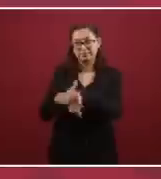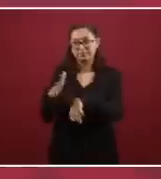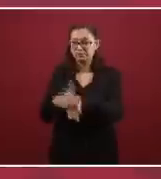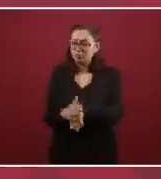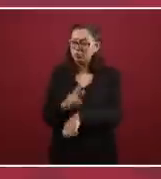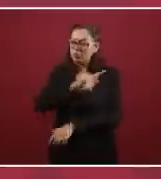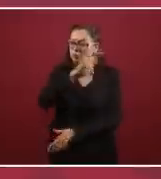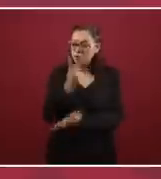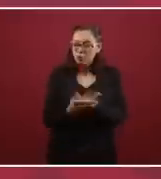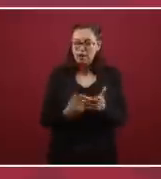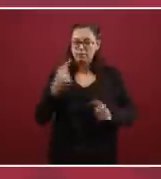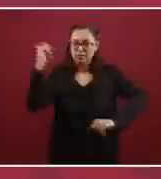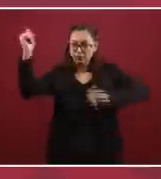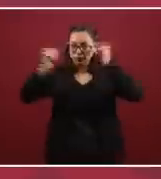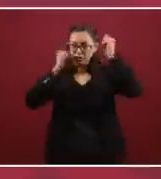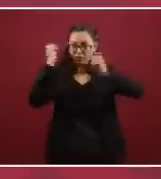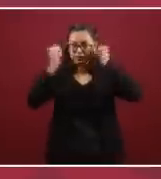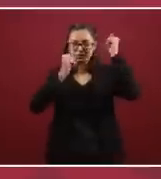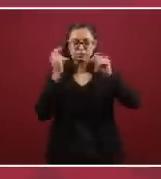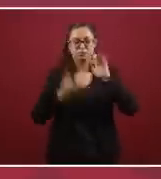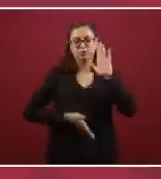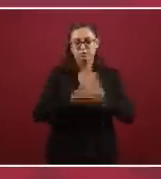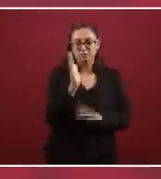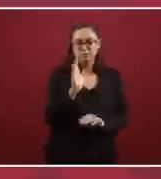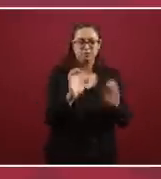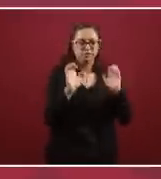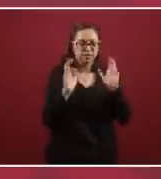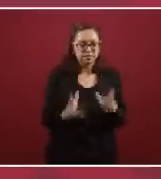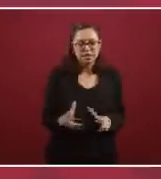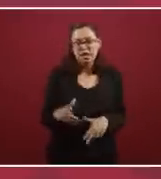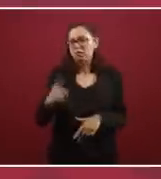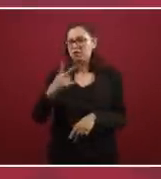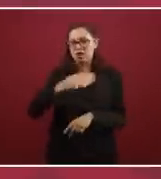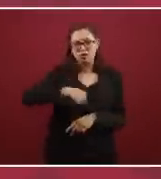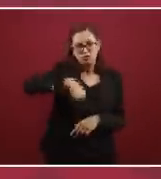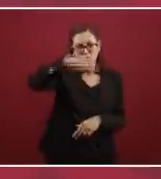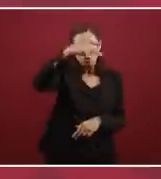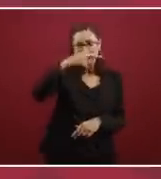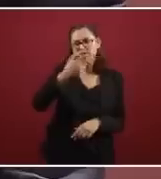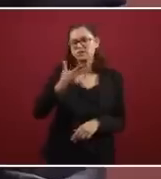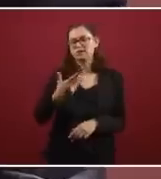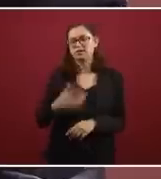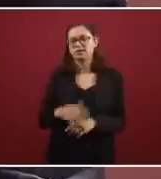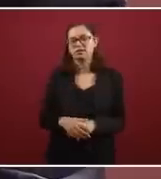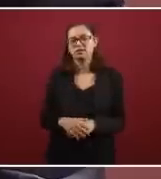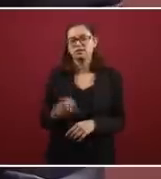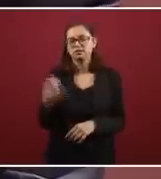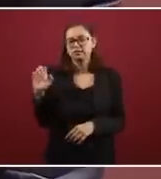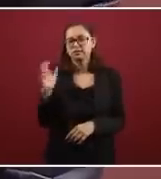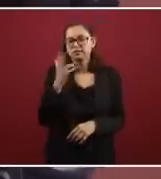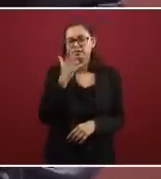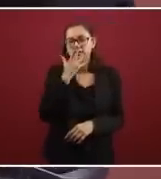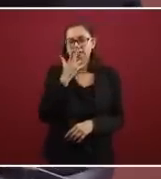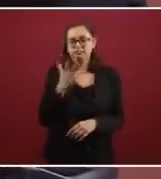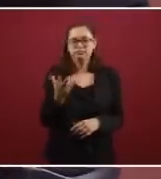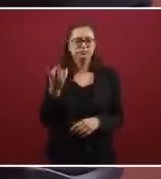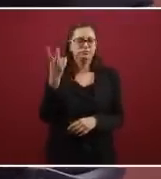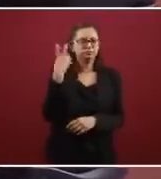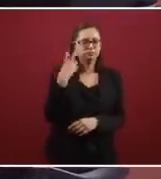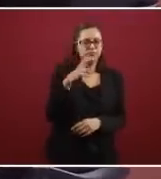Chiapas, para ir incluso al norte, a Chihuahua,